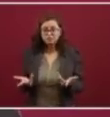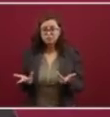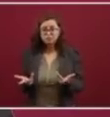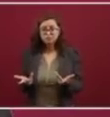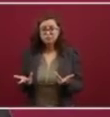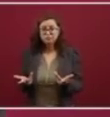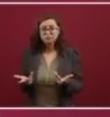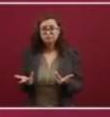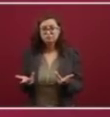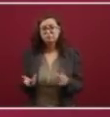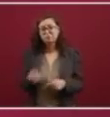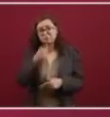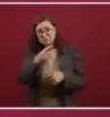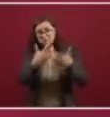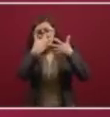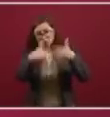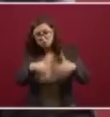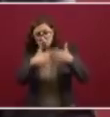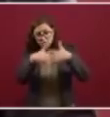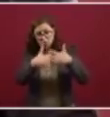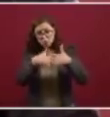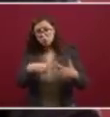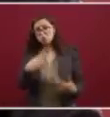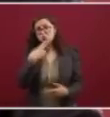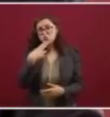Podemos utilizar la planta,